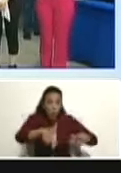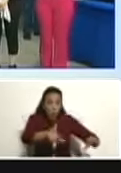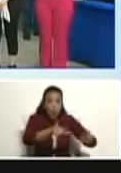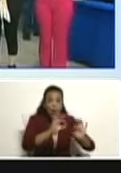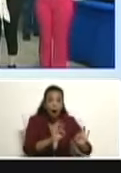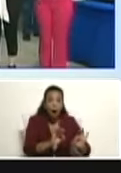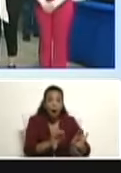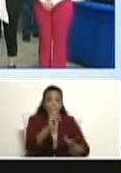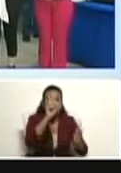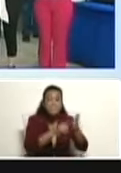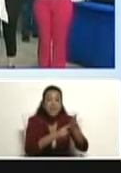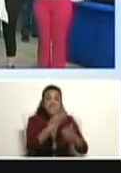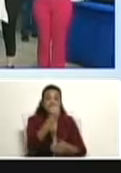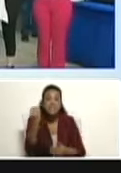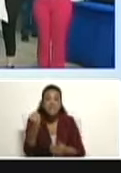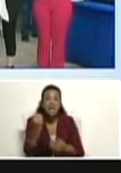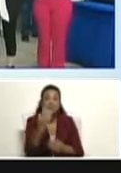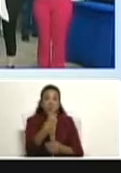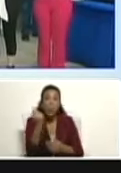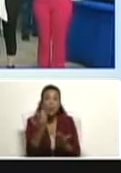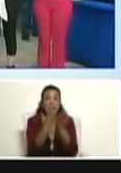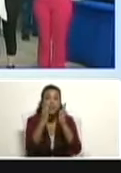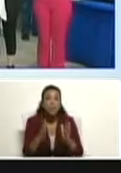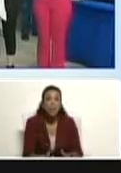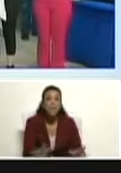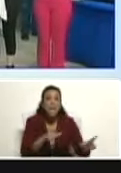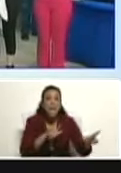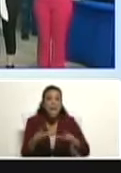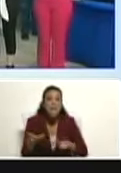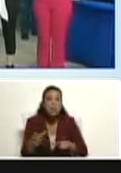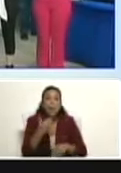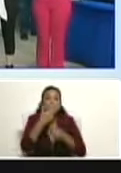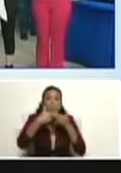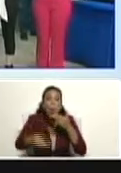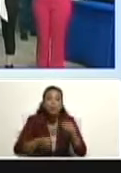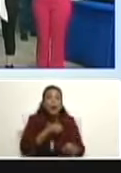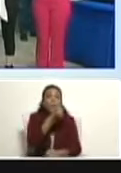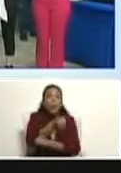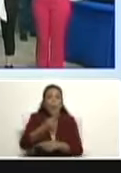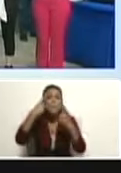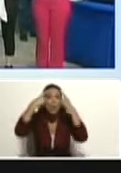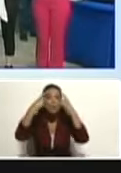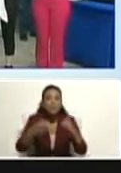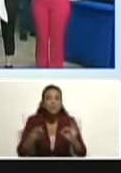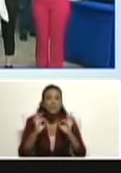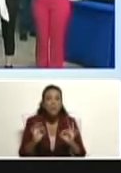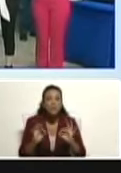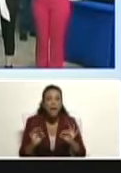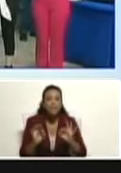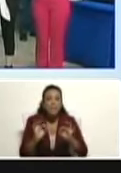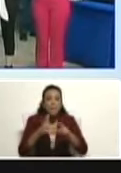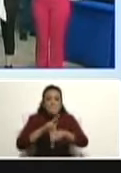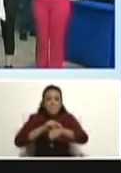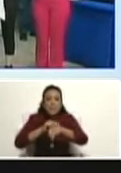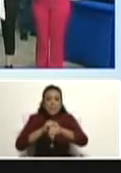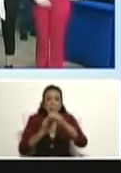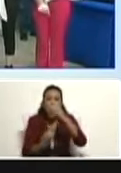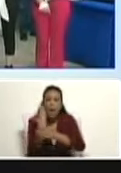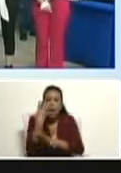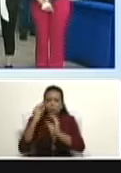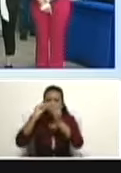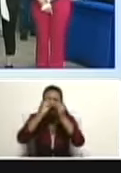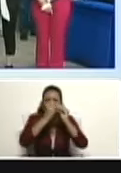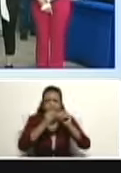tenemos 1.150 estudiantes que pronto serán profesionales biomédicos de